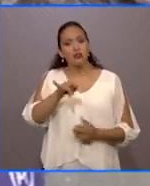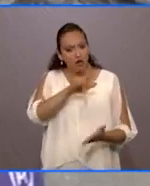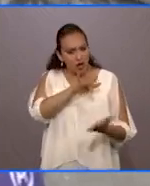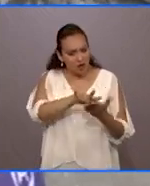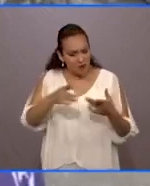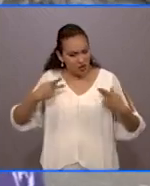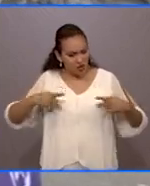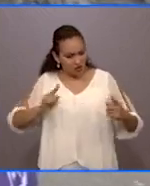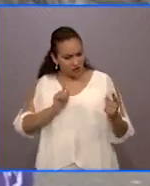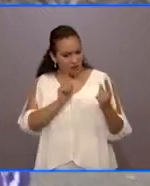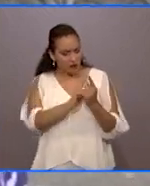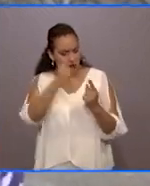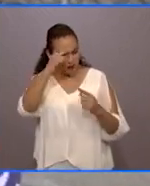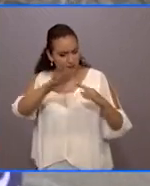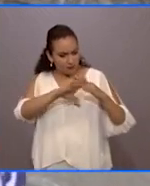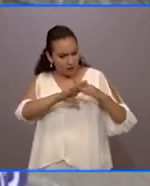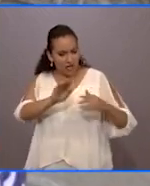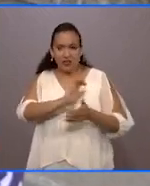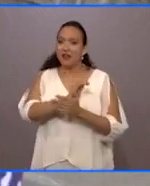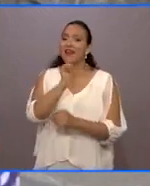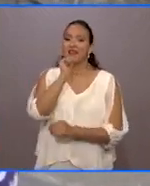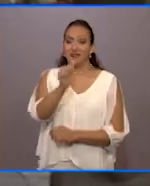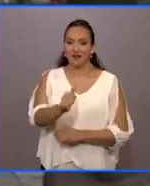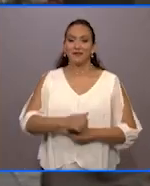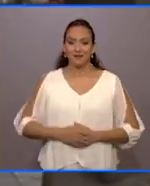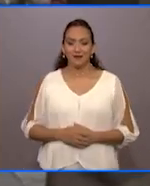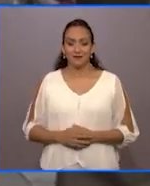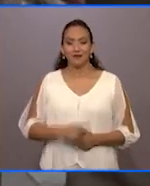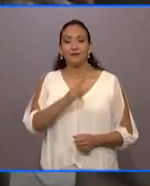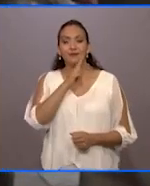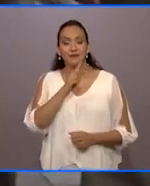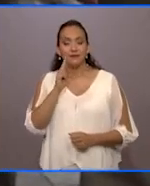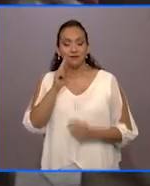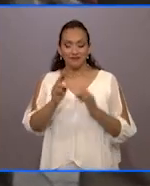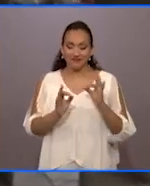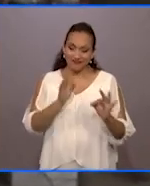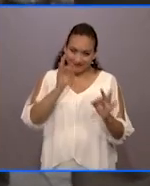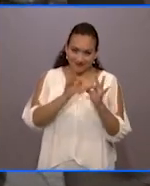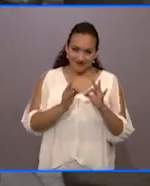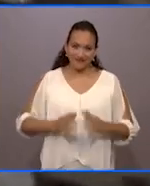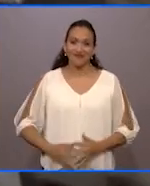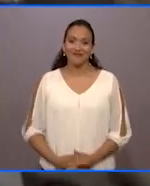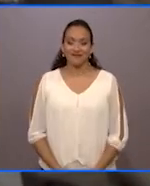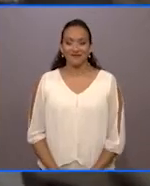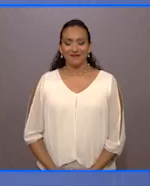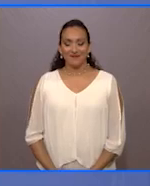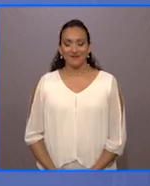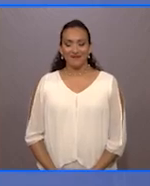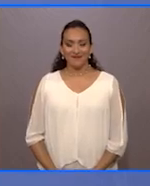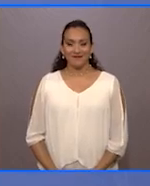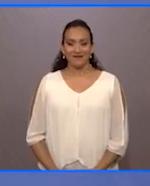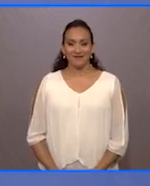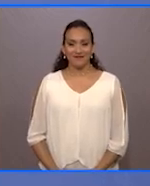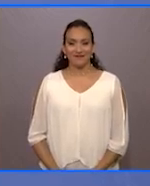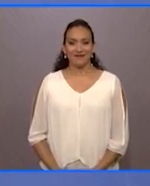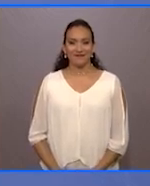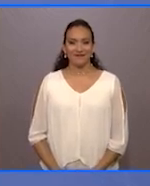calidad a personas migrantes sin discriminación. Para el canal del Poder Judicial de la Federación, Laura